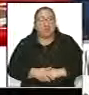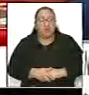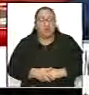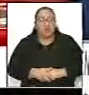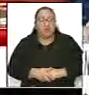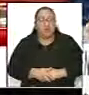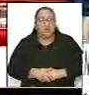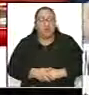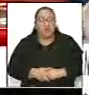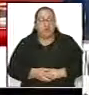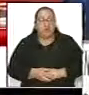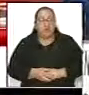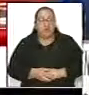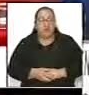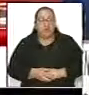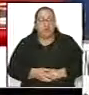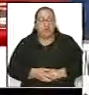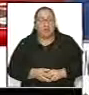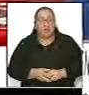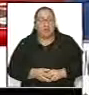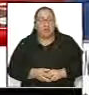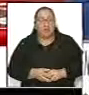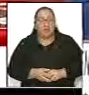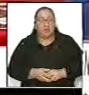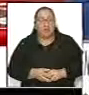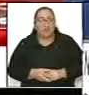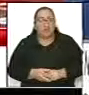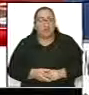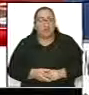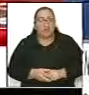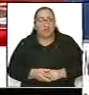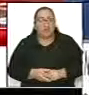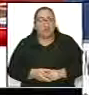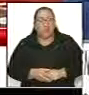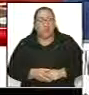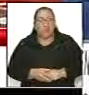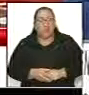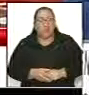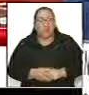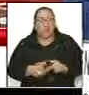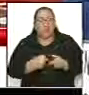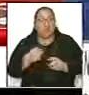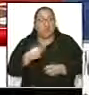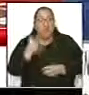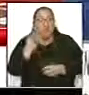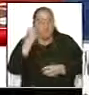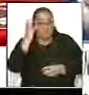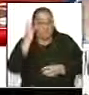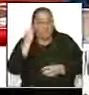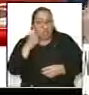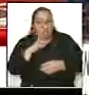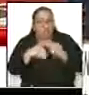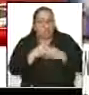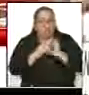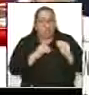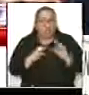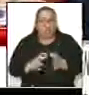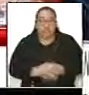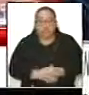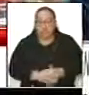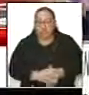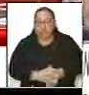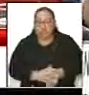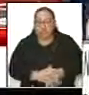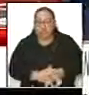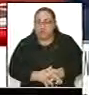Entonces, me gustaría escuchar las impresiones y comentarios